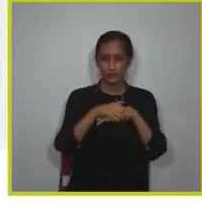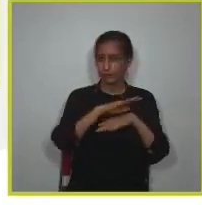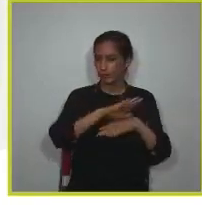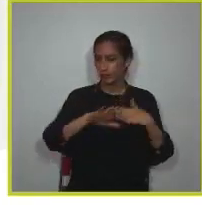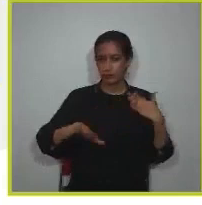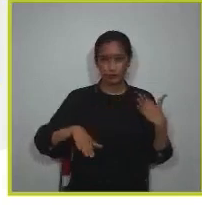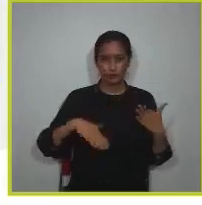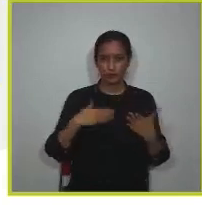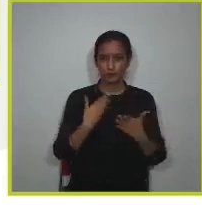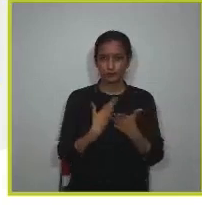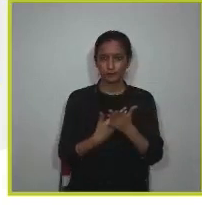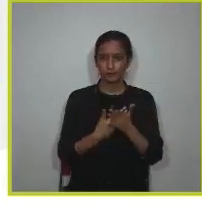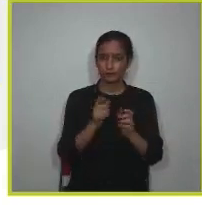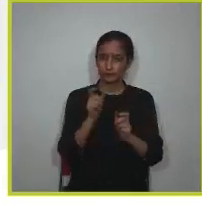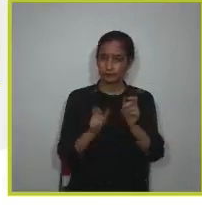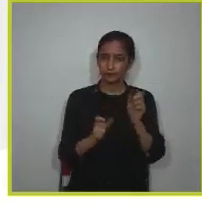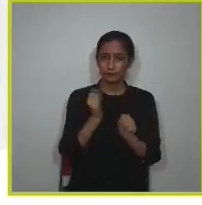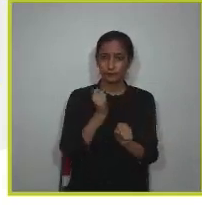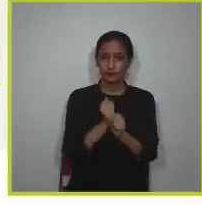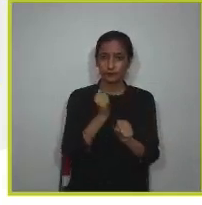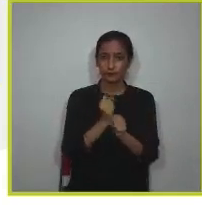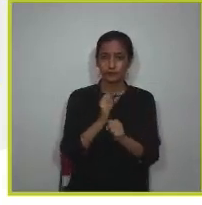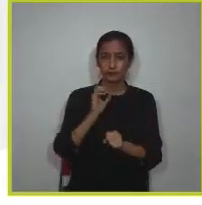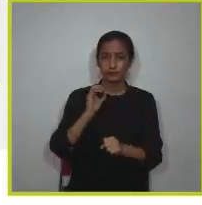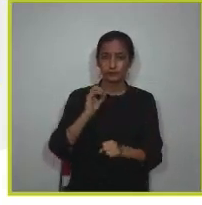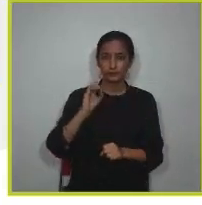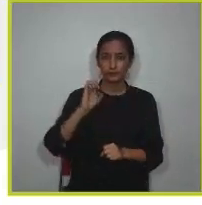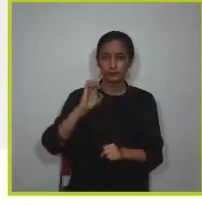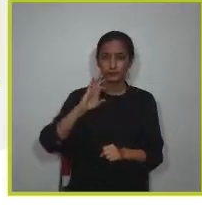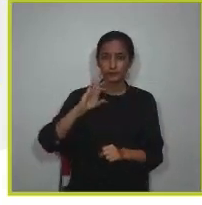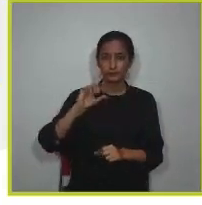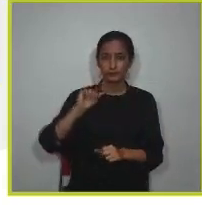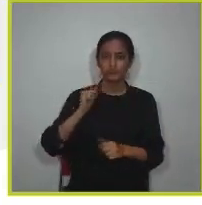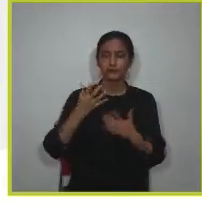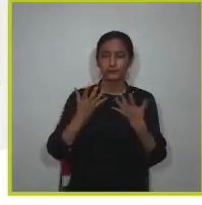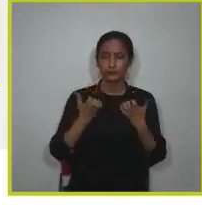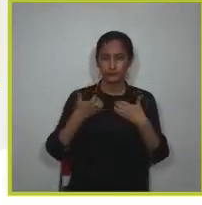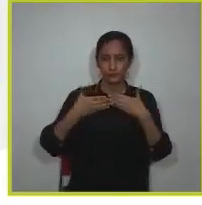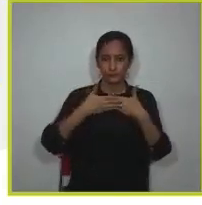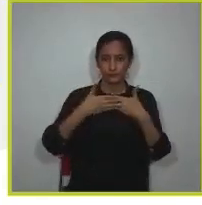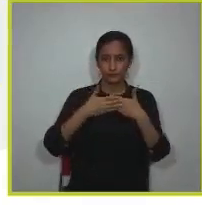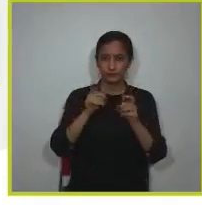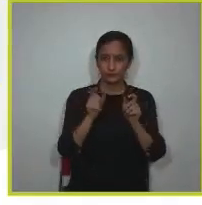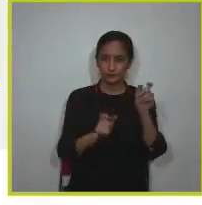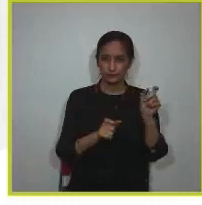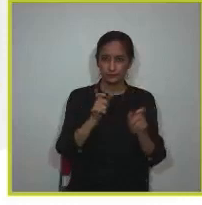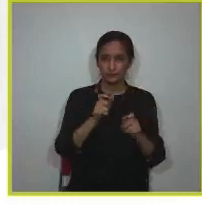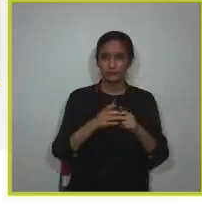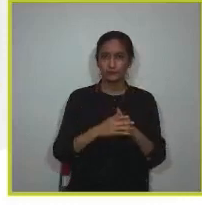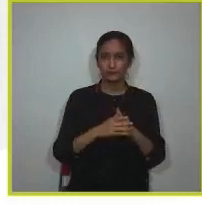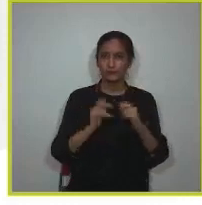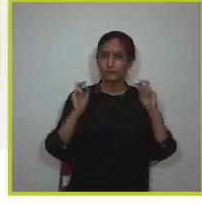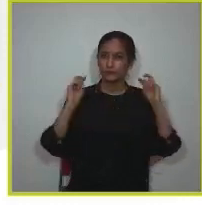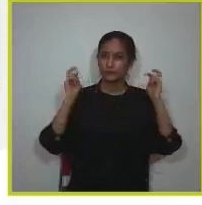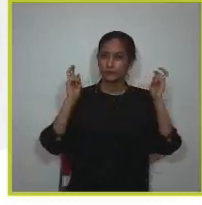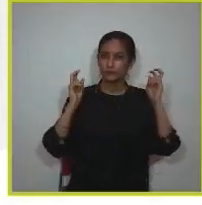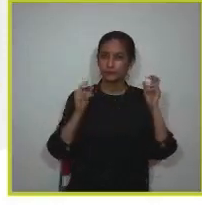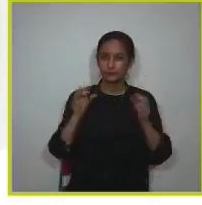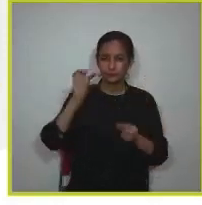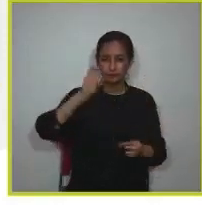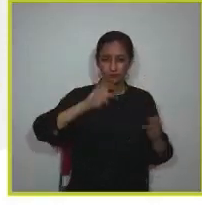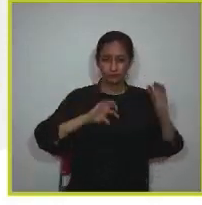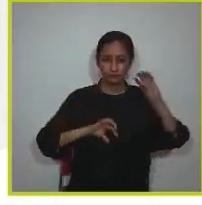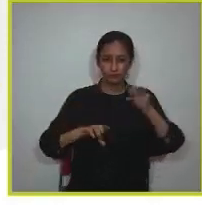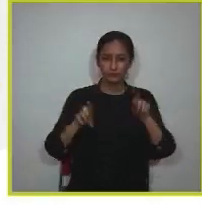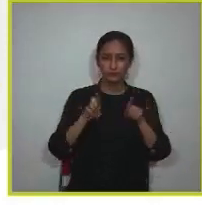las las personas que trabajamos en oefa y queremos acercar a la población a al tema científico y